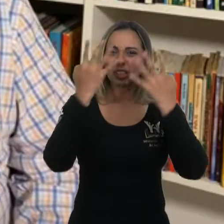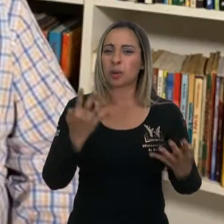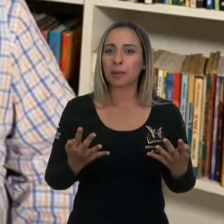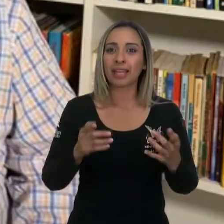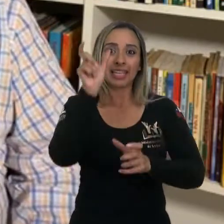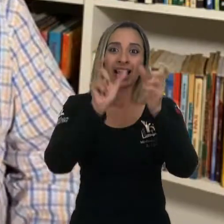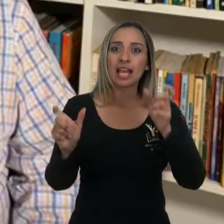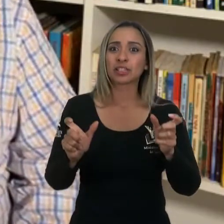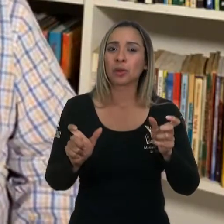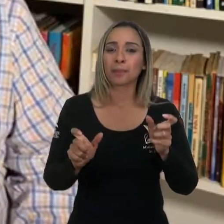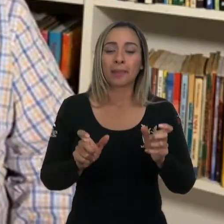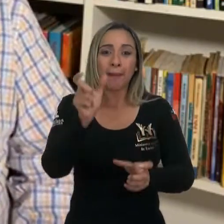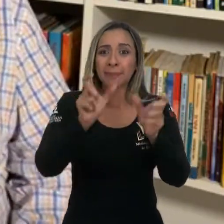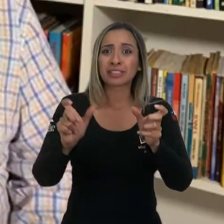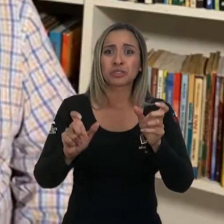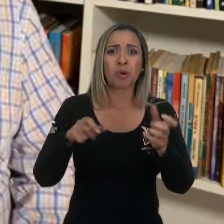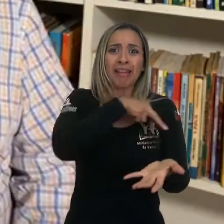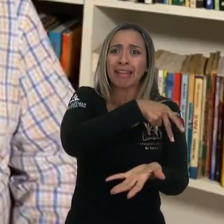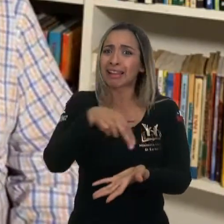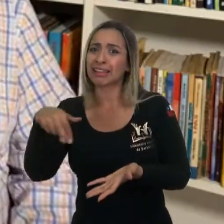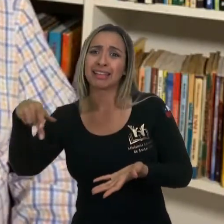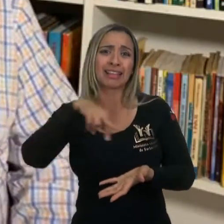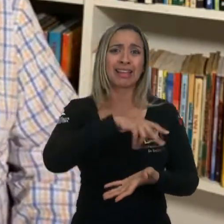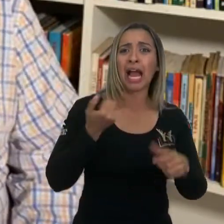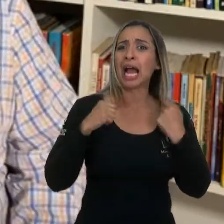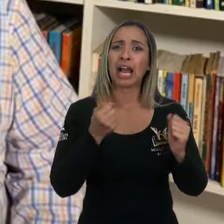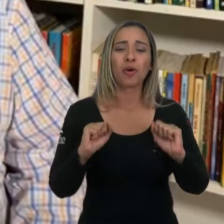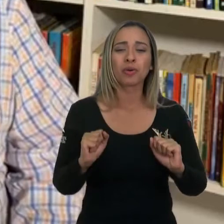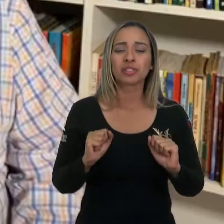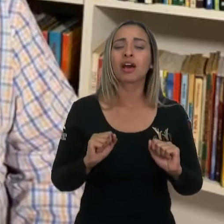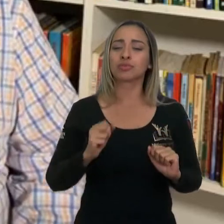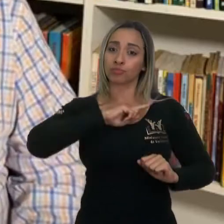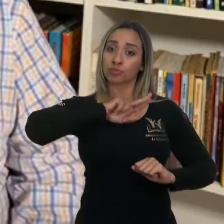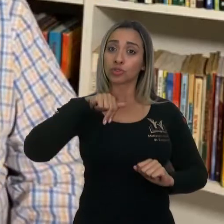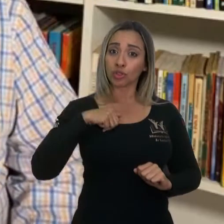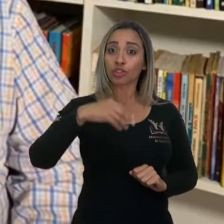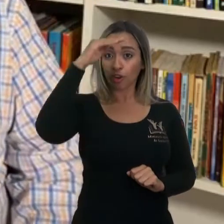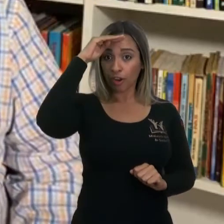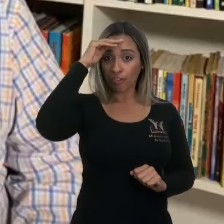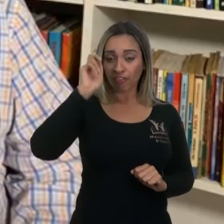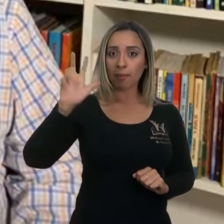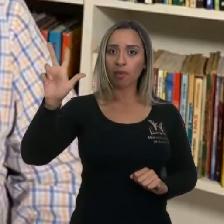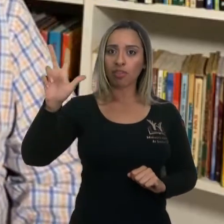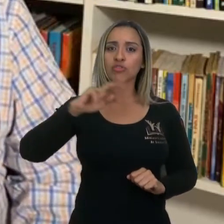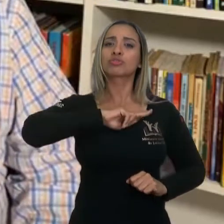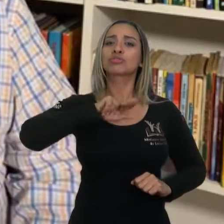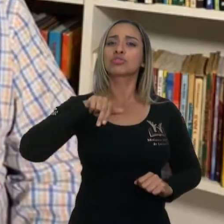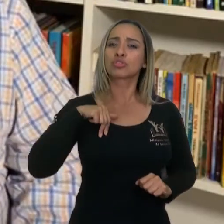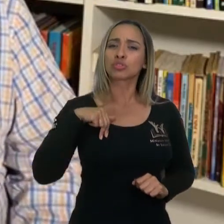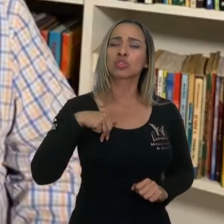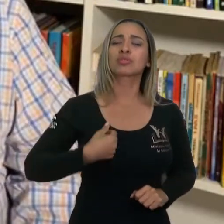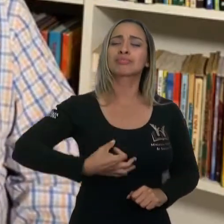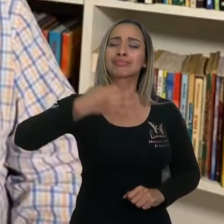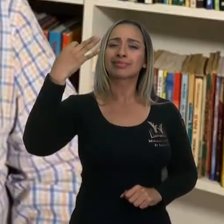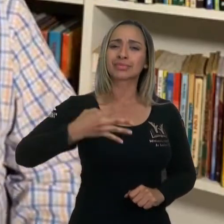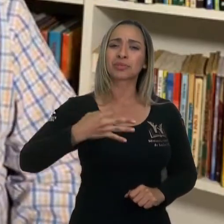mientras la gente que no conoce a Cristo corre desesperada de un lado para otro, los que creen en Jesucristo tienen que saber que si están